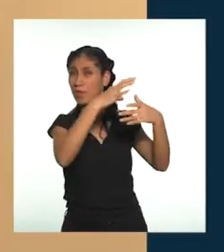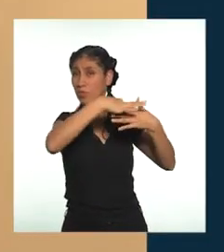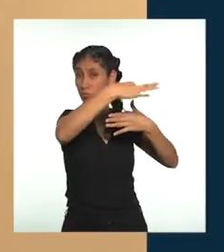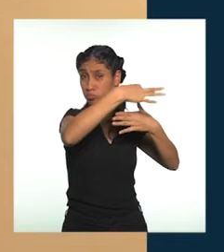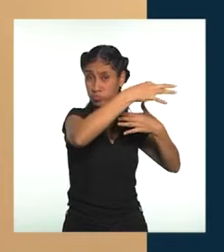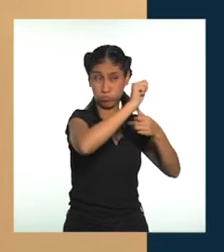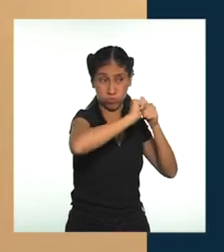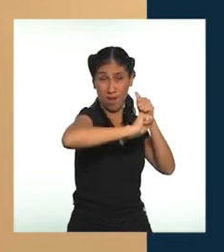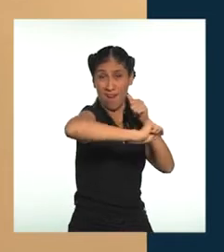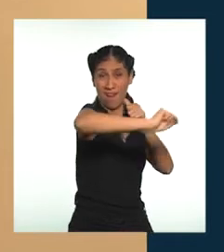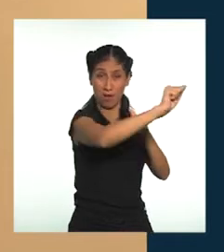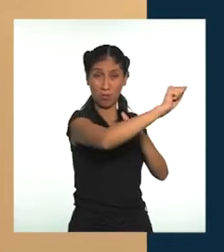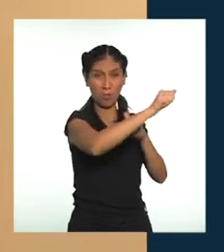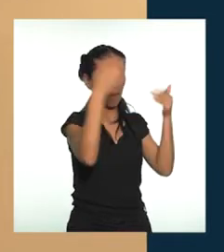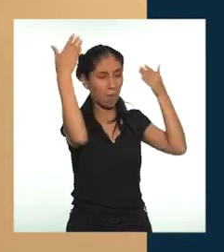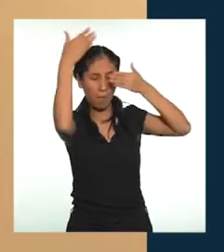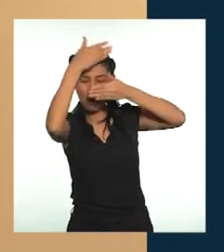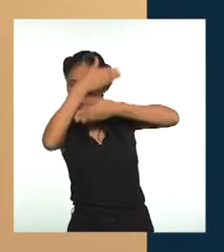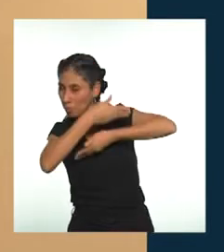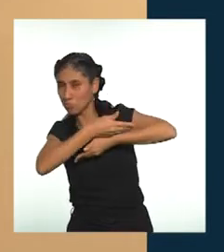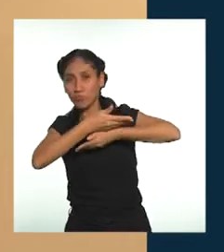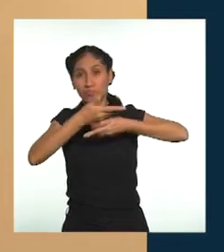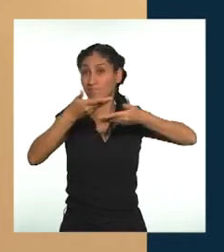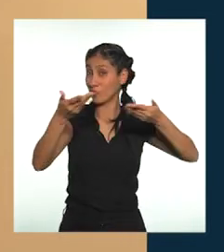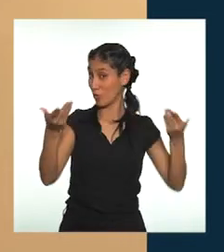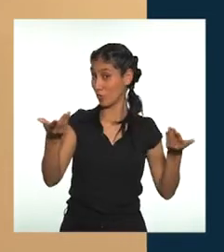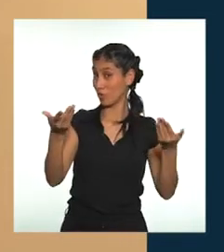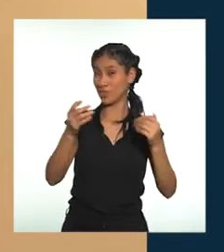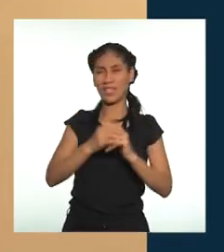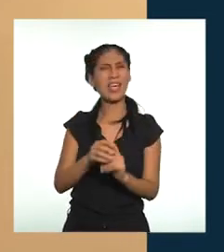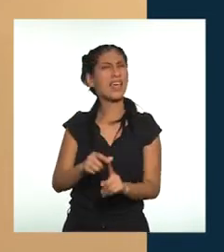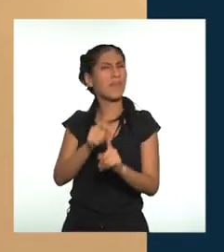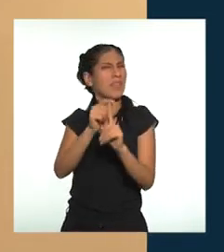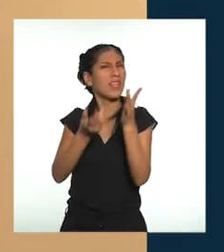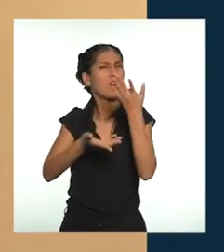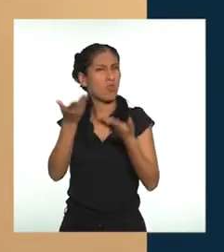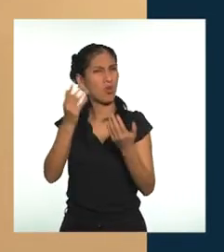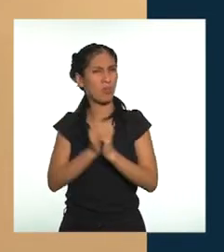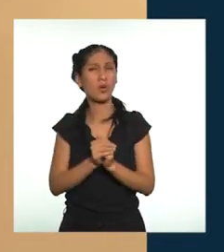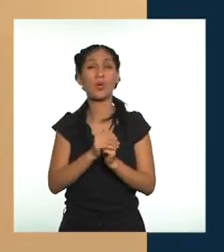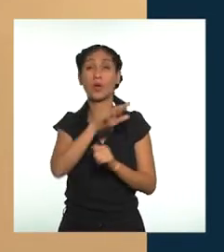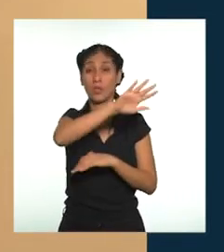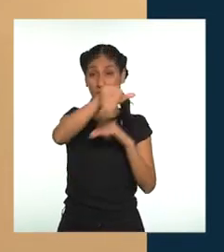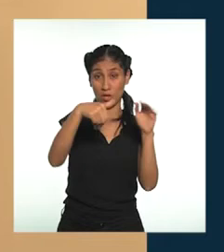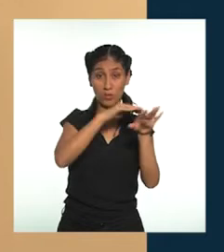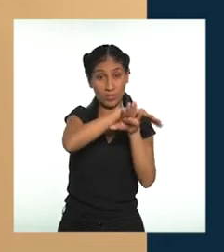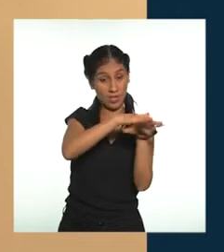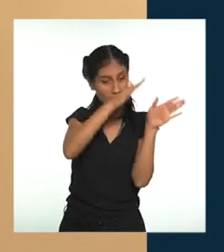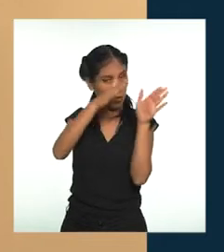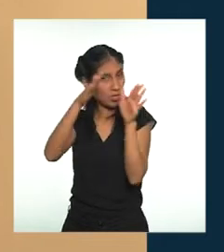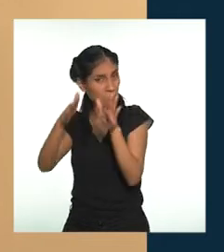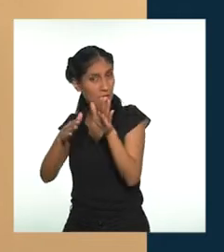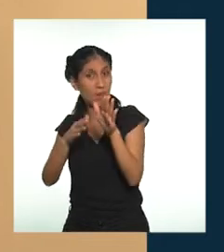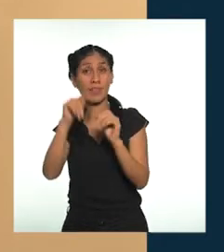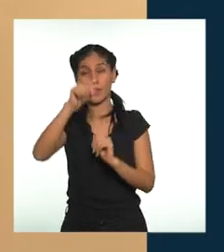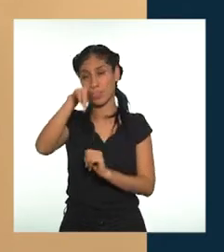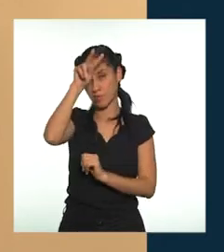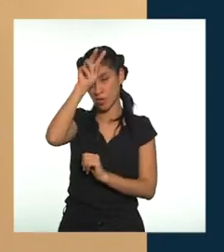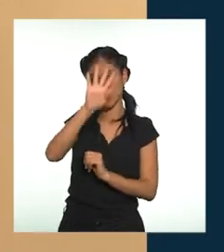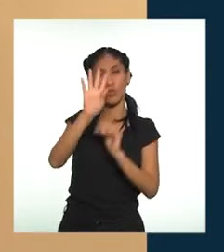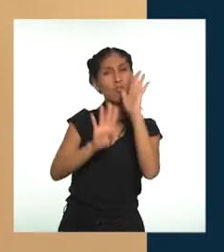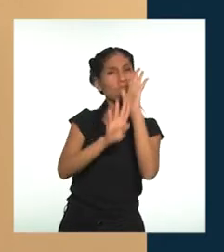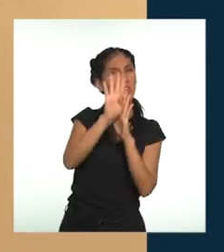general, invisibles a nivel nacional. En especial, cuando se proyectaba el desarrollo del